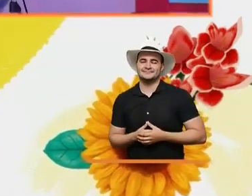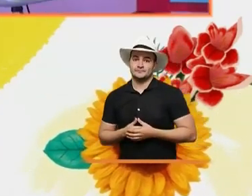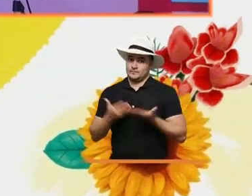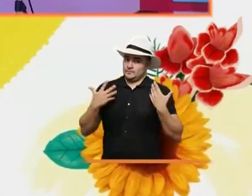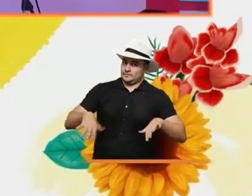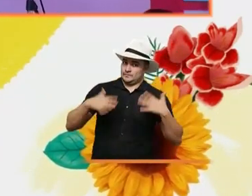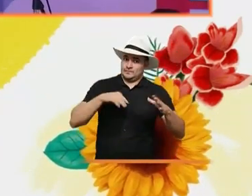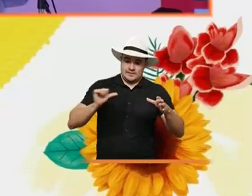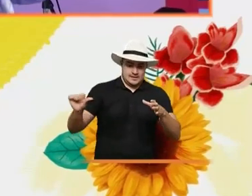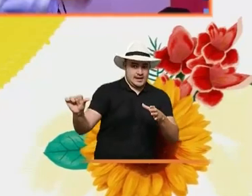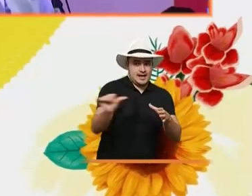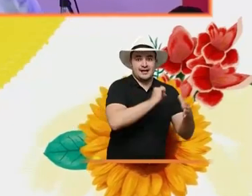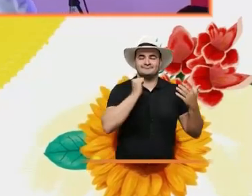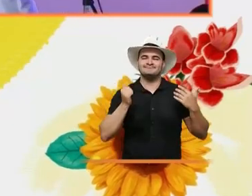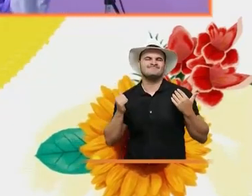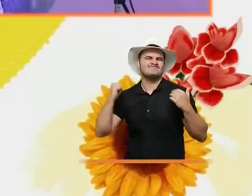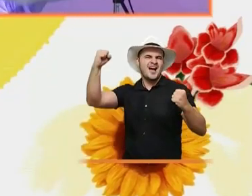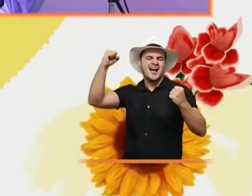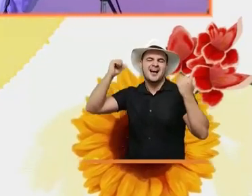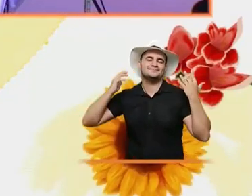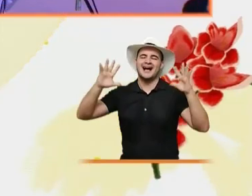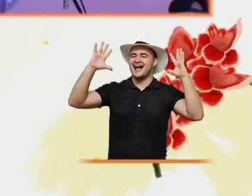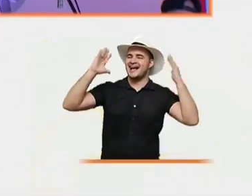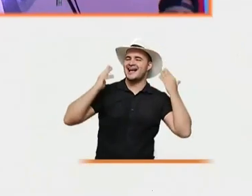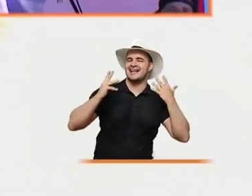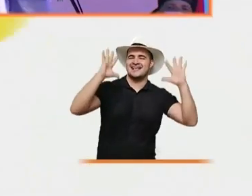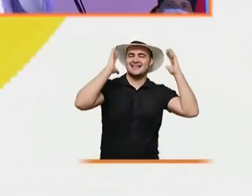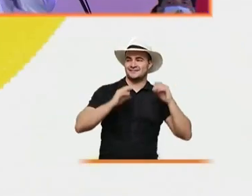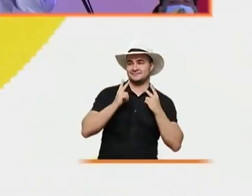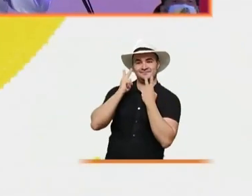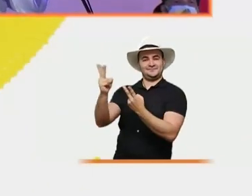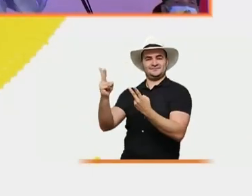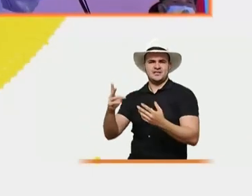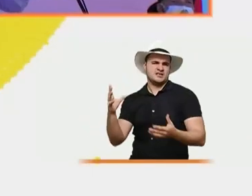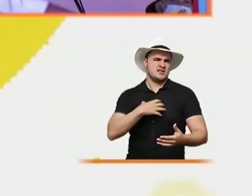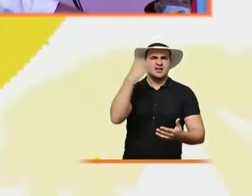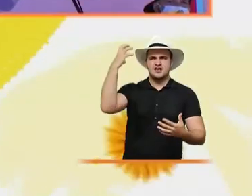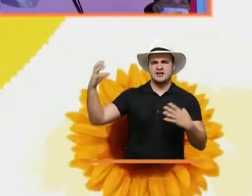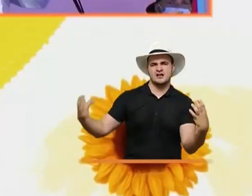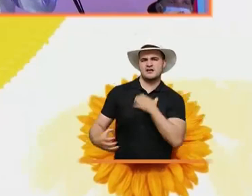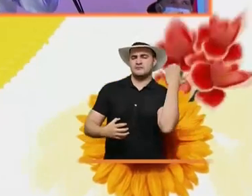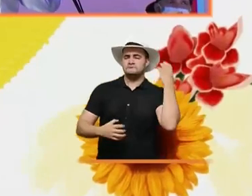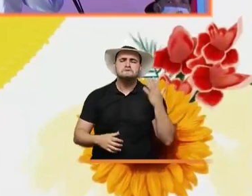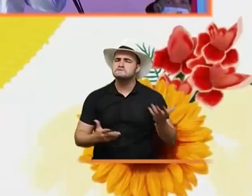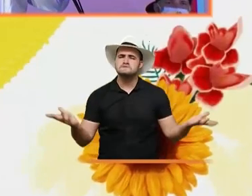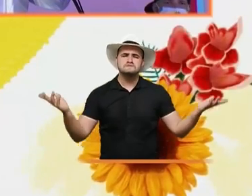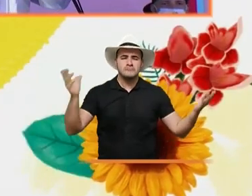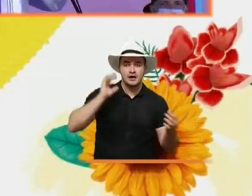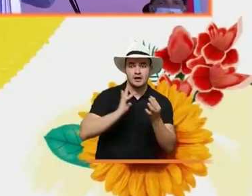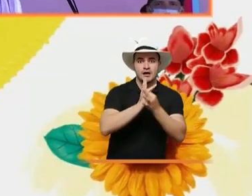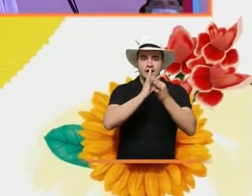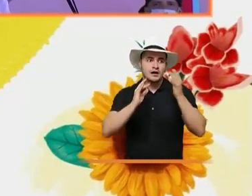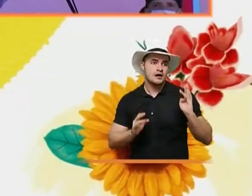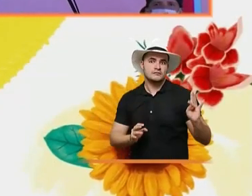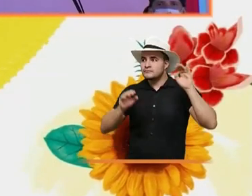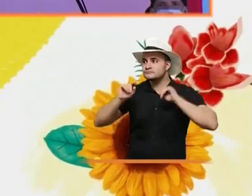ellas están celebrando no haciendo ningún reproche fue su marido tú